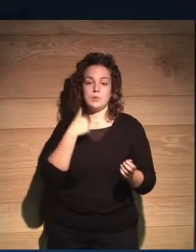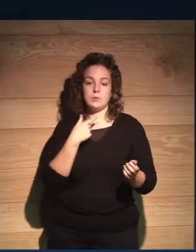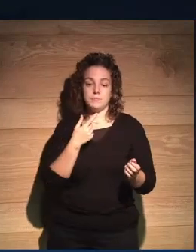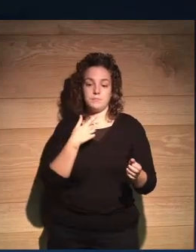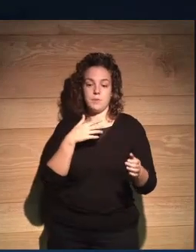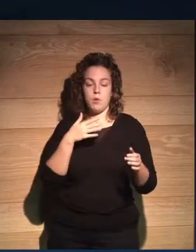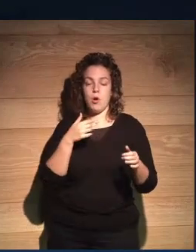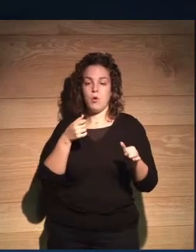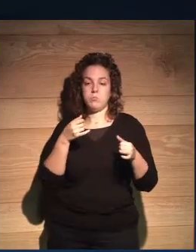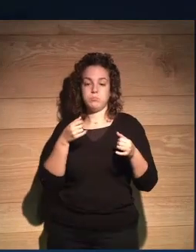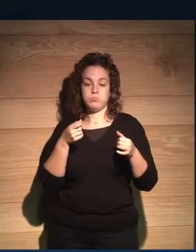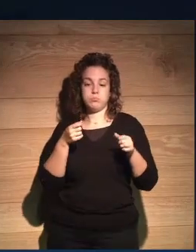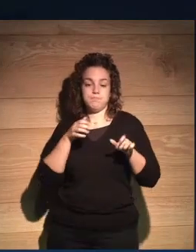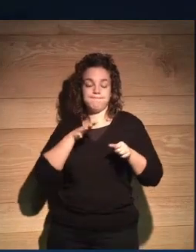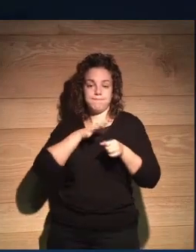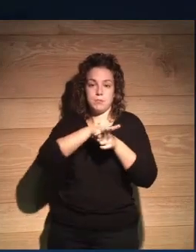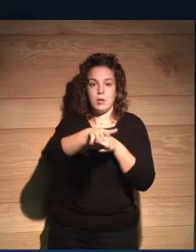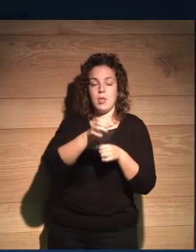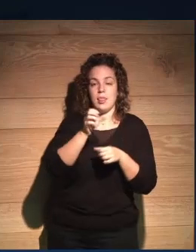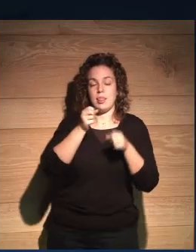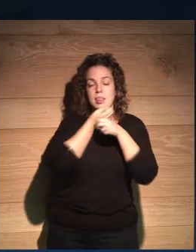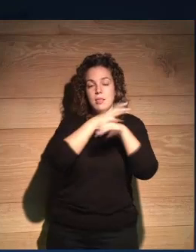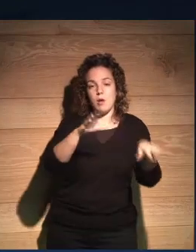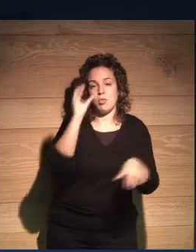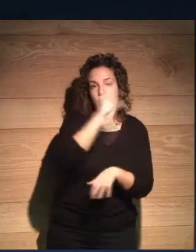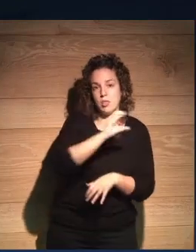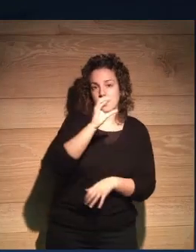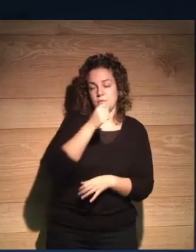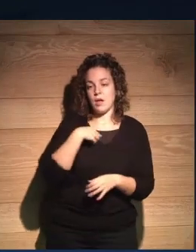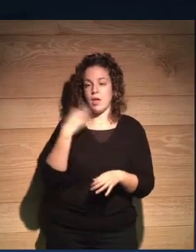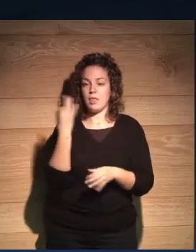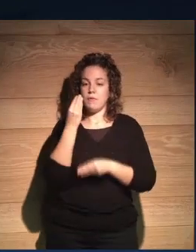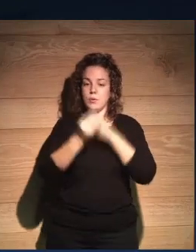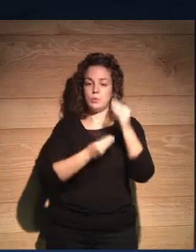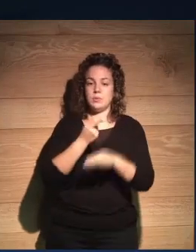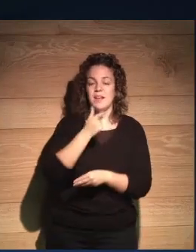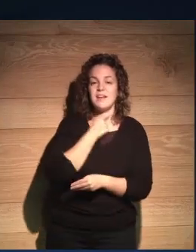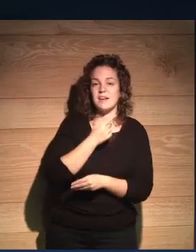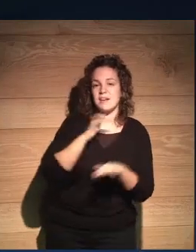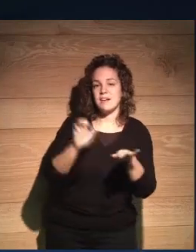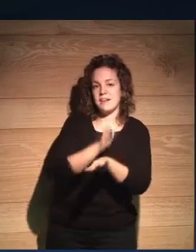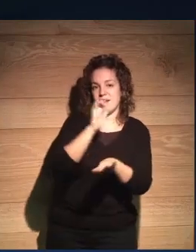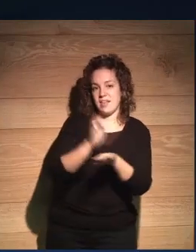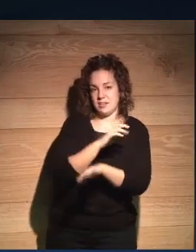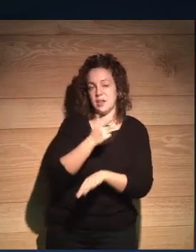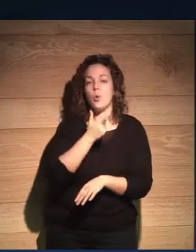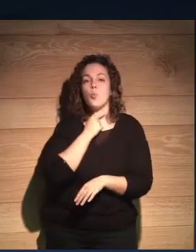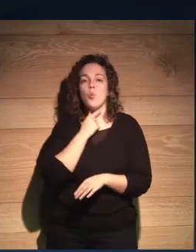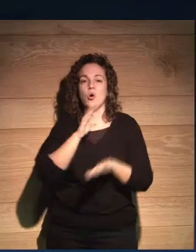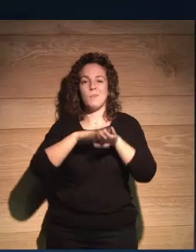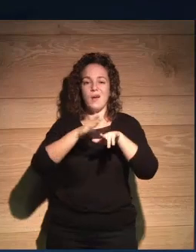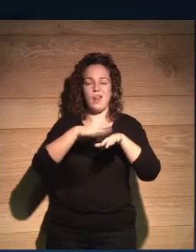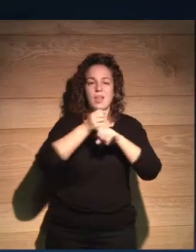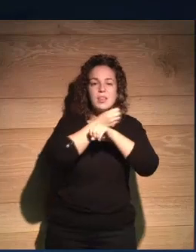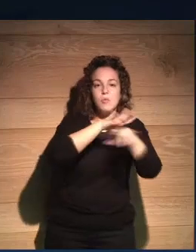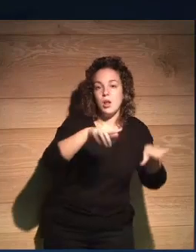una corriente ahora de que la divulgación científica debe usarse la risa, debe usarse el humor para divulgar. Y yo